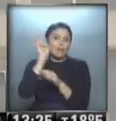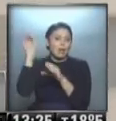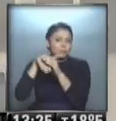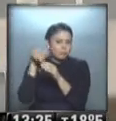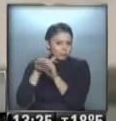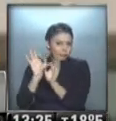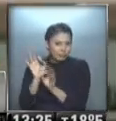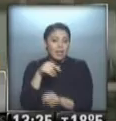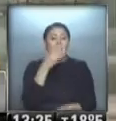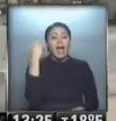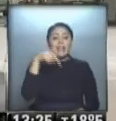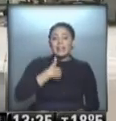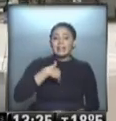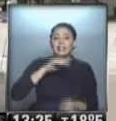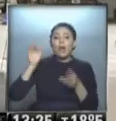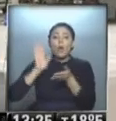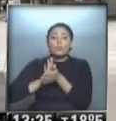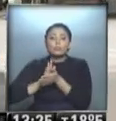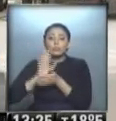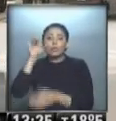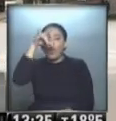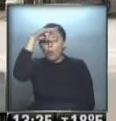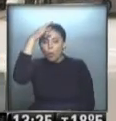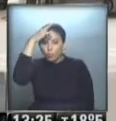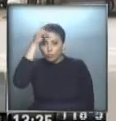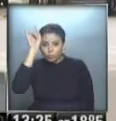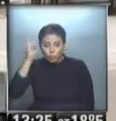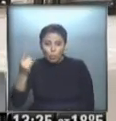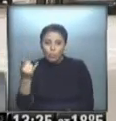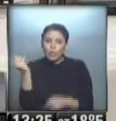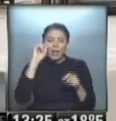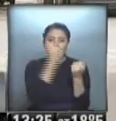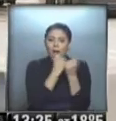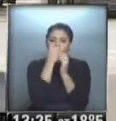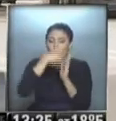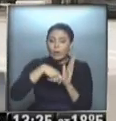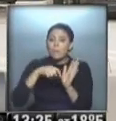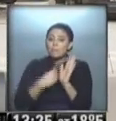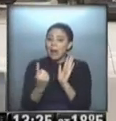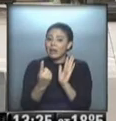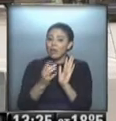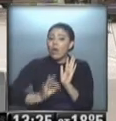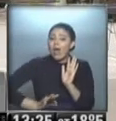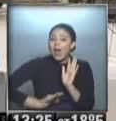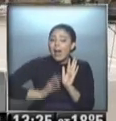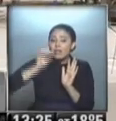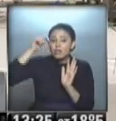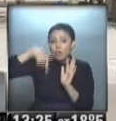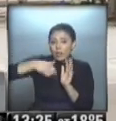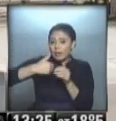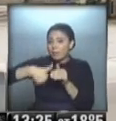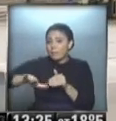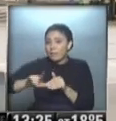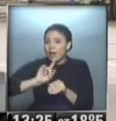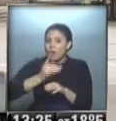Argentina firmó un convenio con Uruguay para levantar este secreto bancario, pero va a correr desde principio de año para acá, no para atrás. Estos